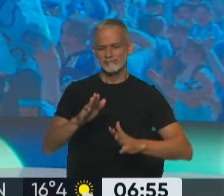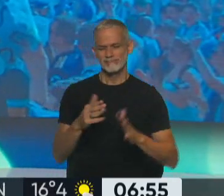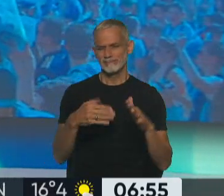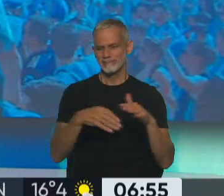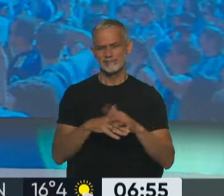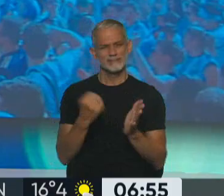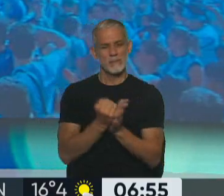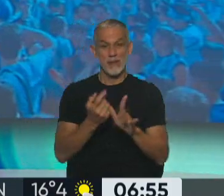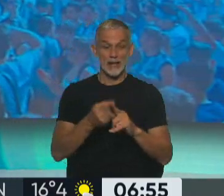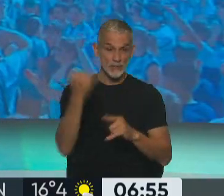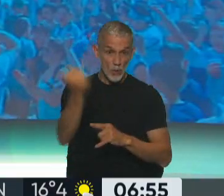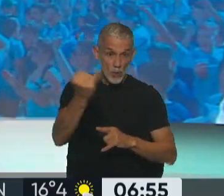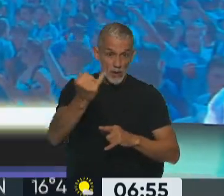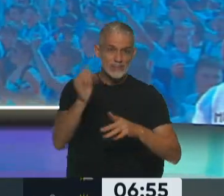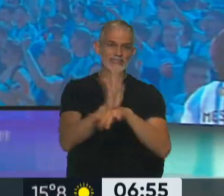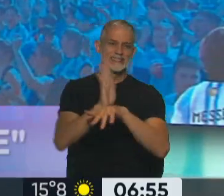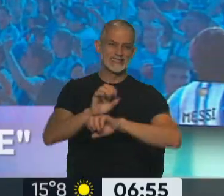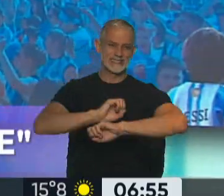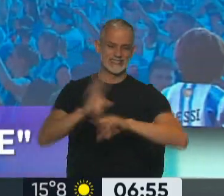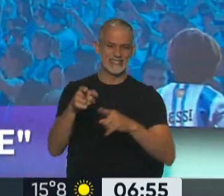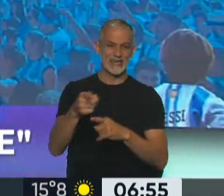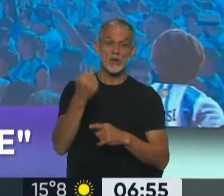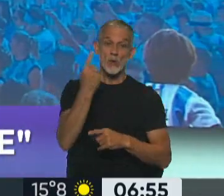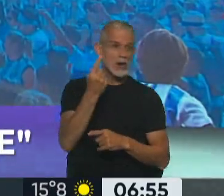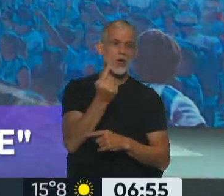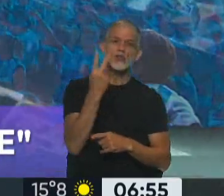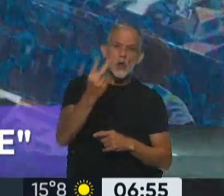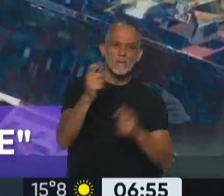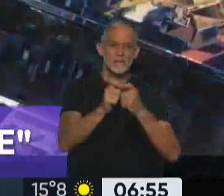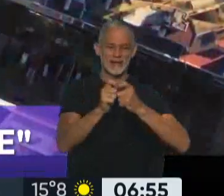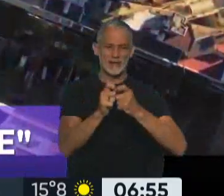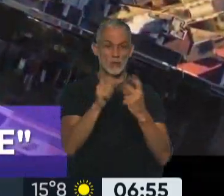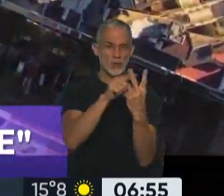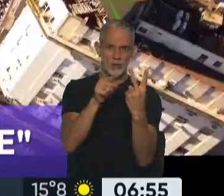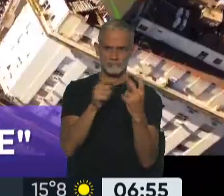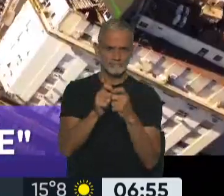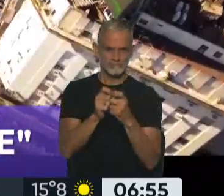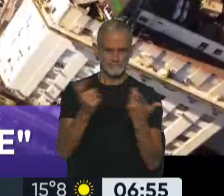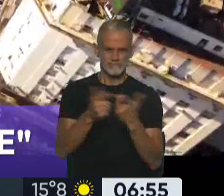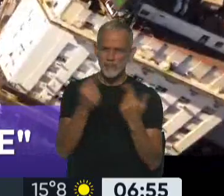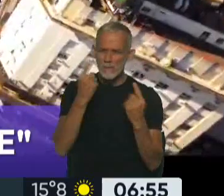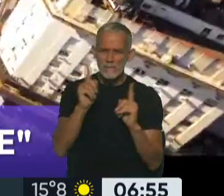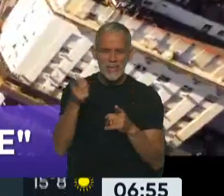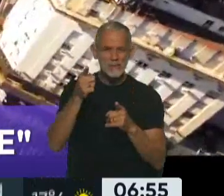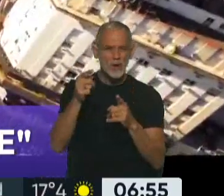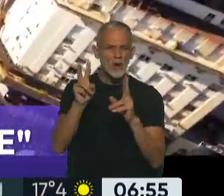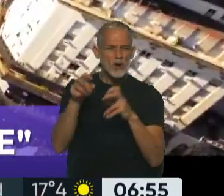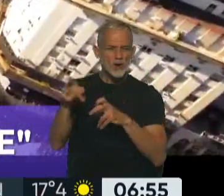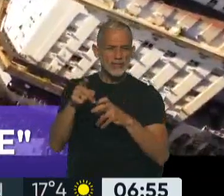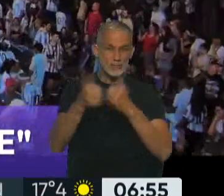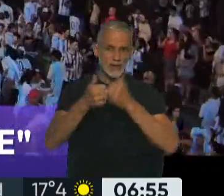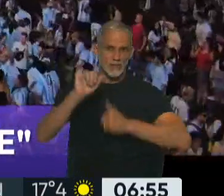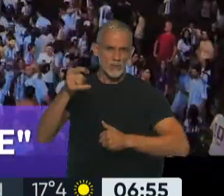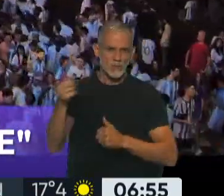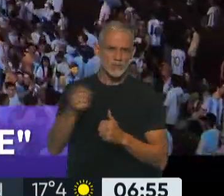jueves van a estrenar en los cines de Argentina no una, sino dos películas que recrean o reviven lo que fueron